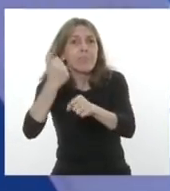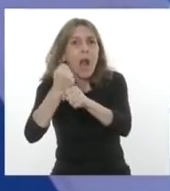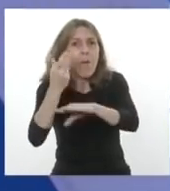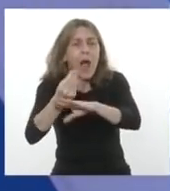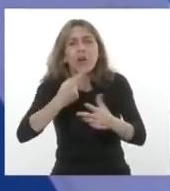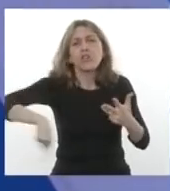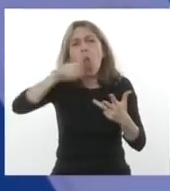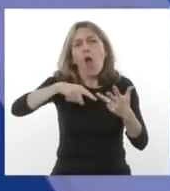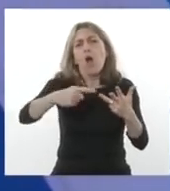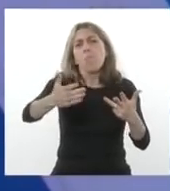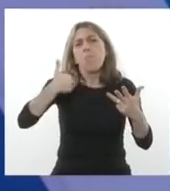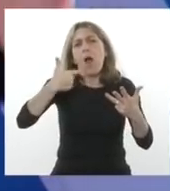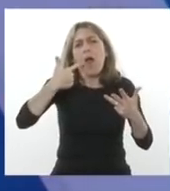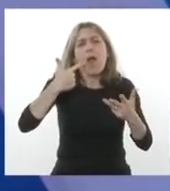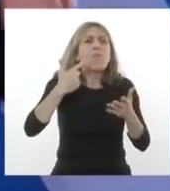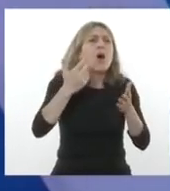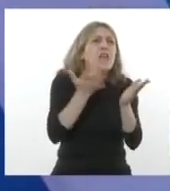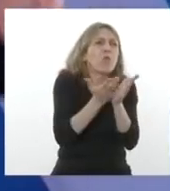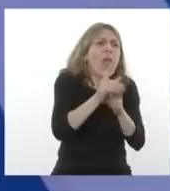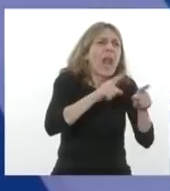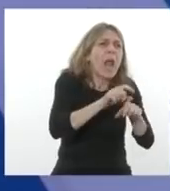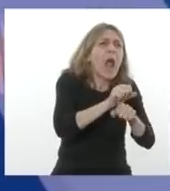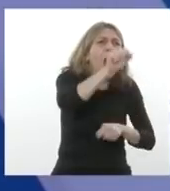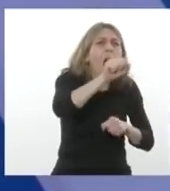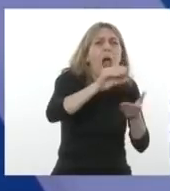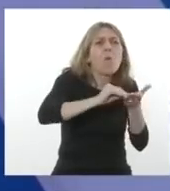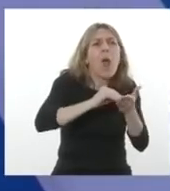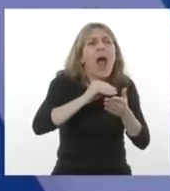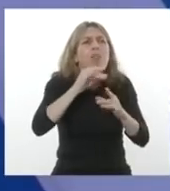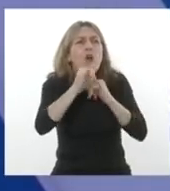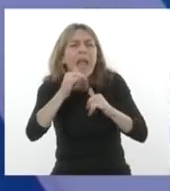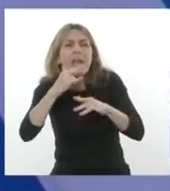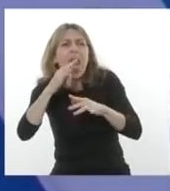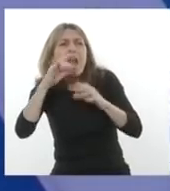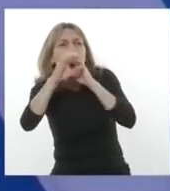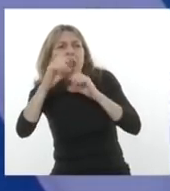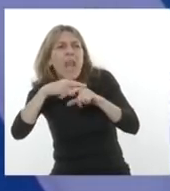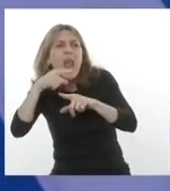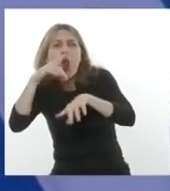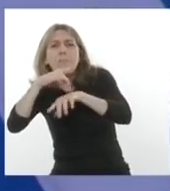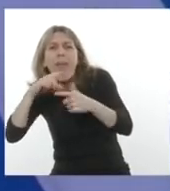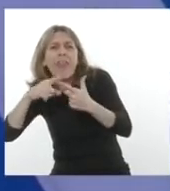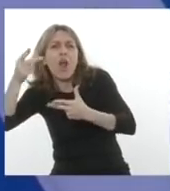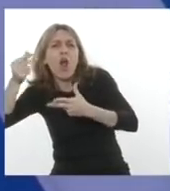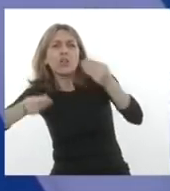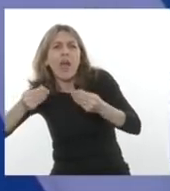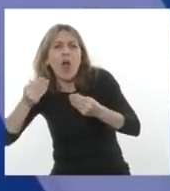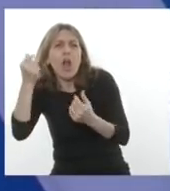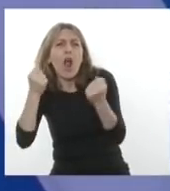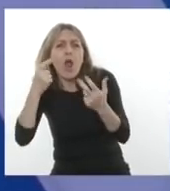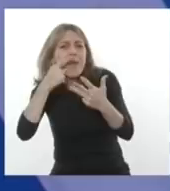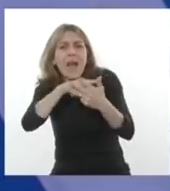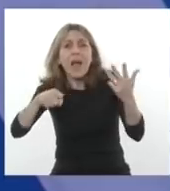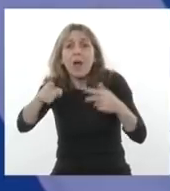poder crecer, para poder recibirse de abogados, de ingenieros, de médicos, de contadores, de economistas. Ser lo que ustedes quieren